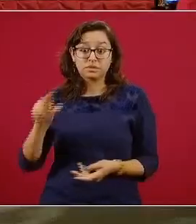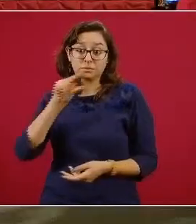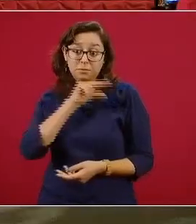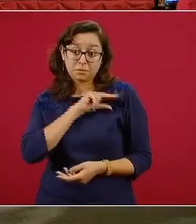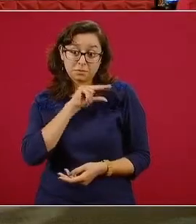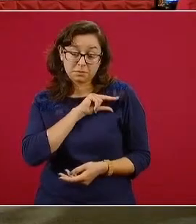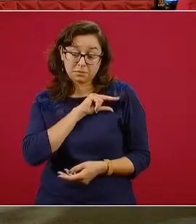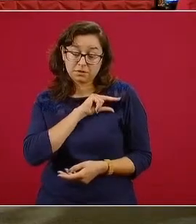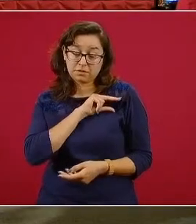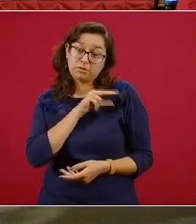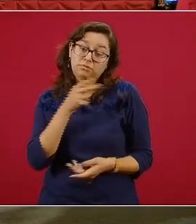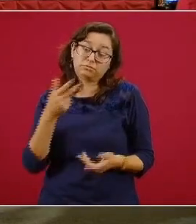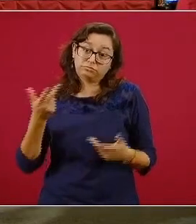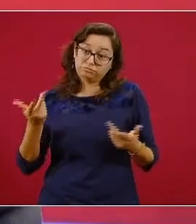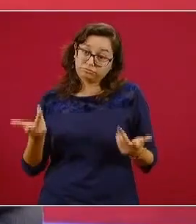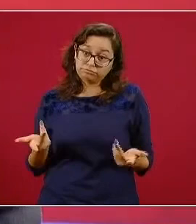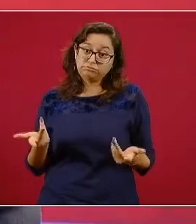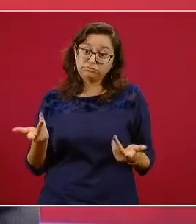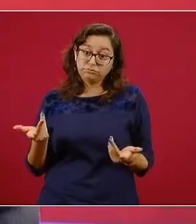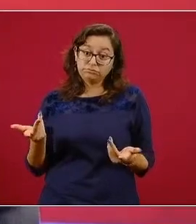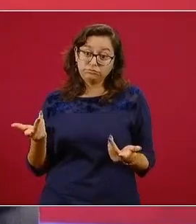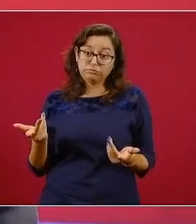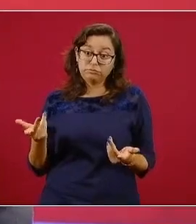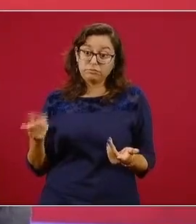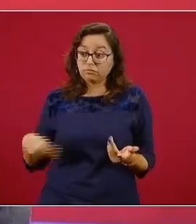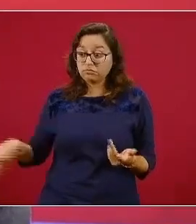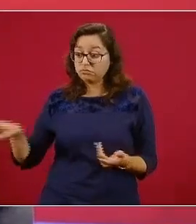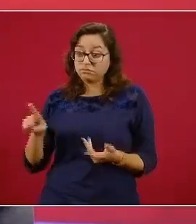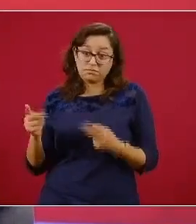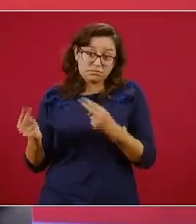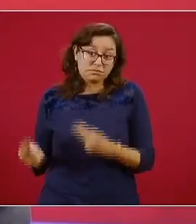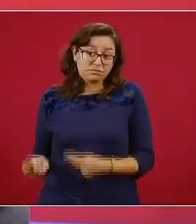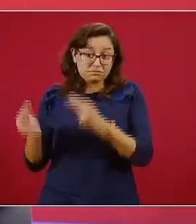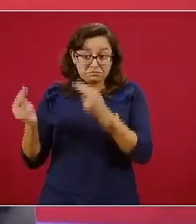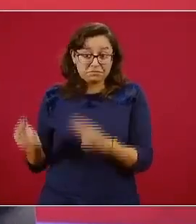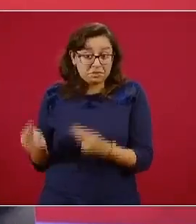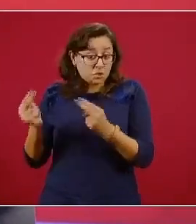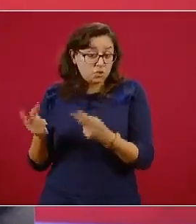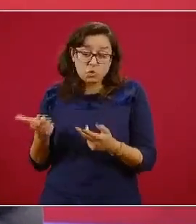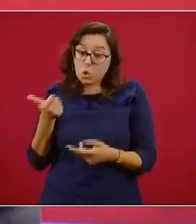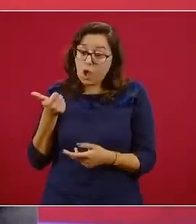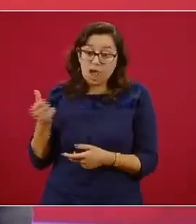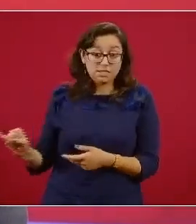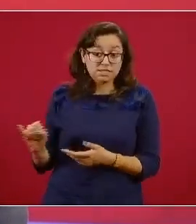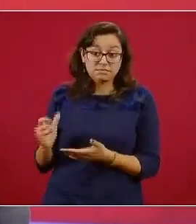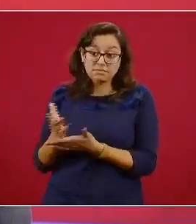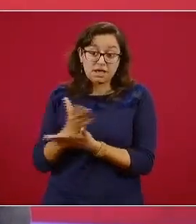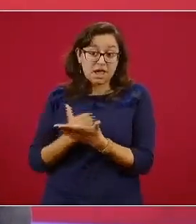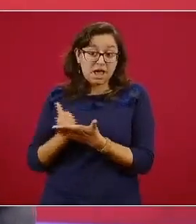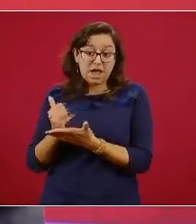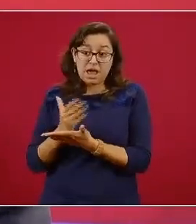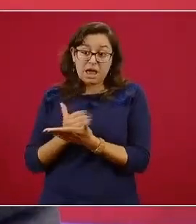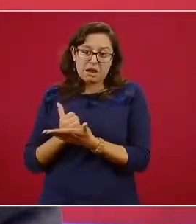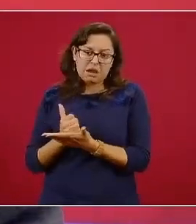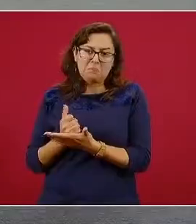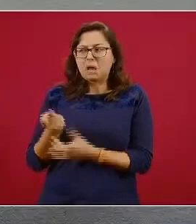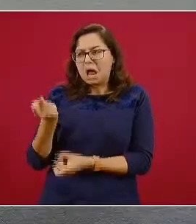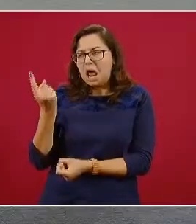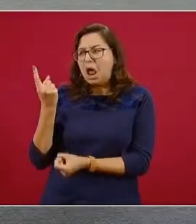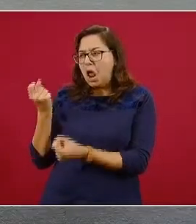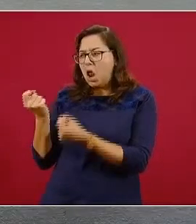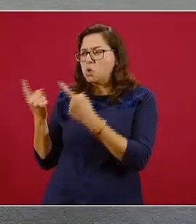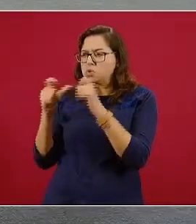de la salud tiene una connotación lucrativa, en su mayoría, a menos que sea el sector social, que